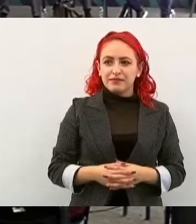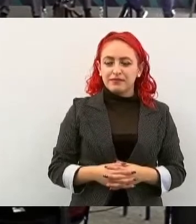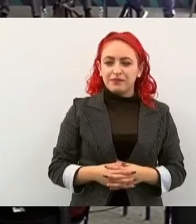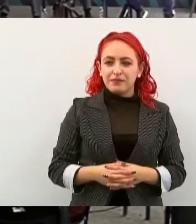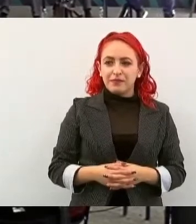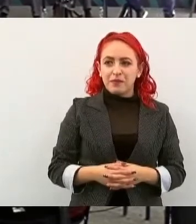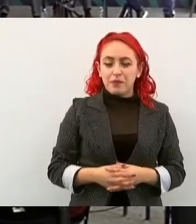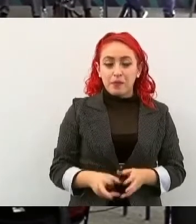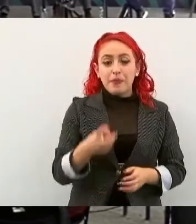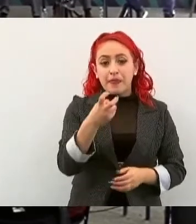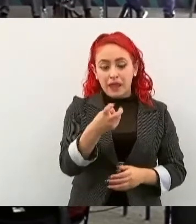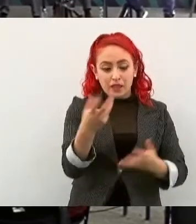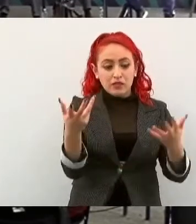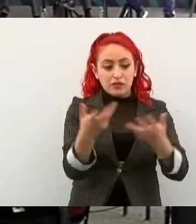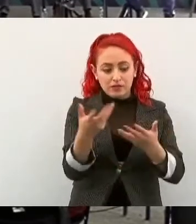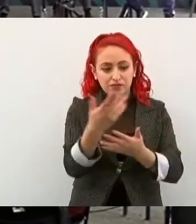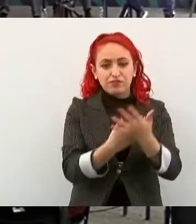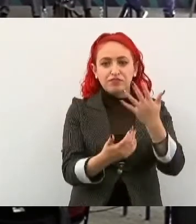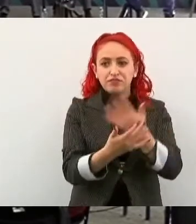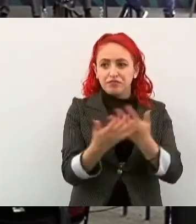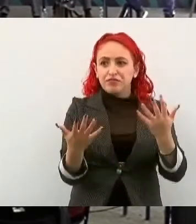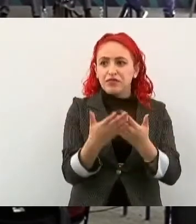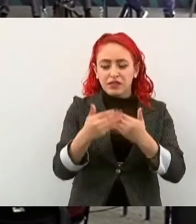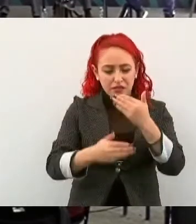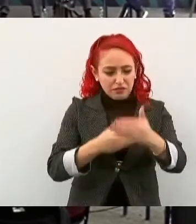Entonces, en eso estamos,